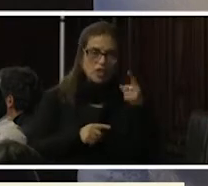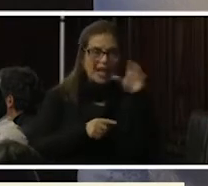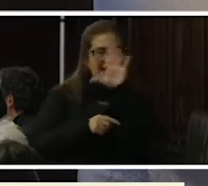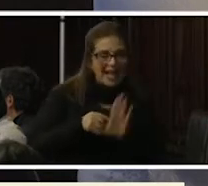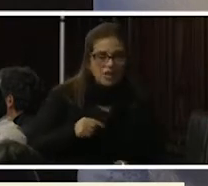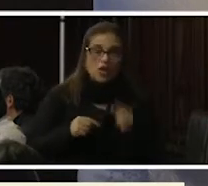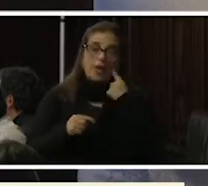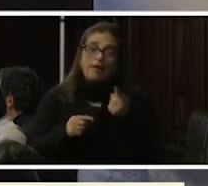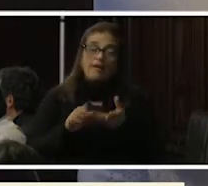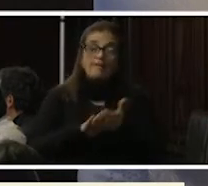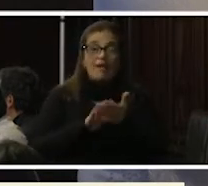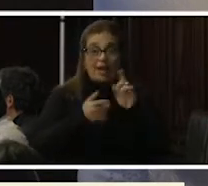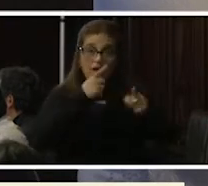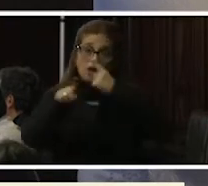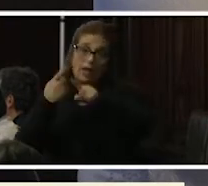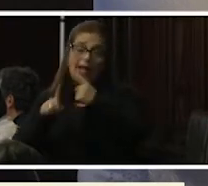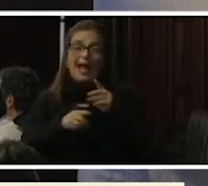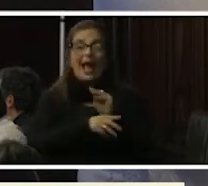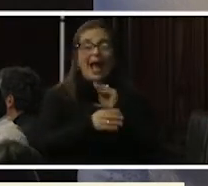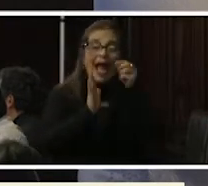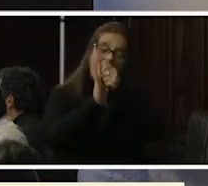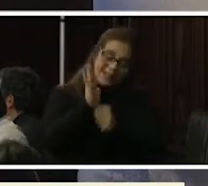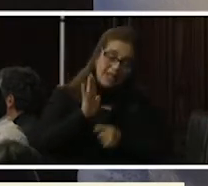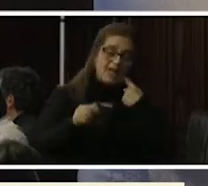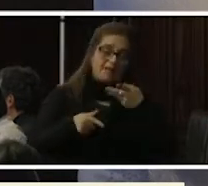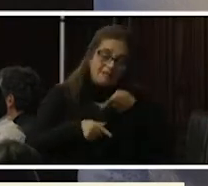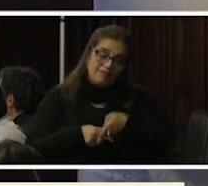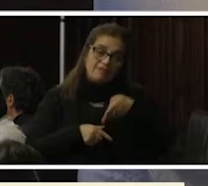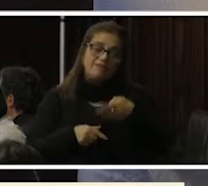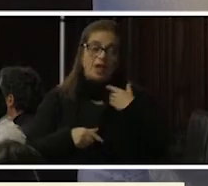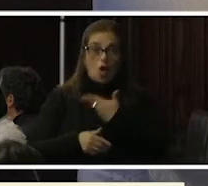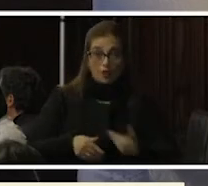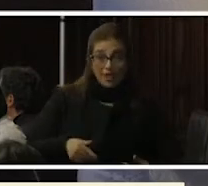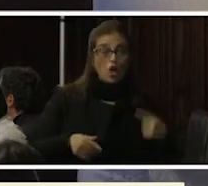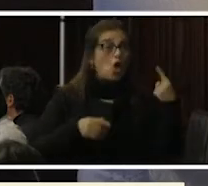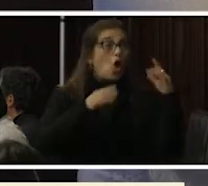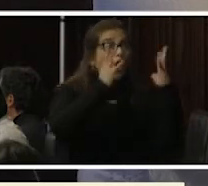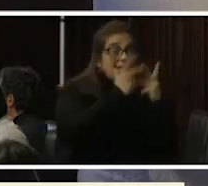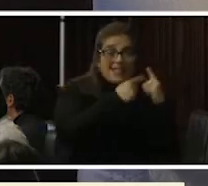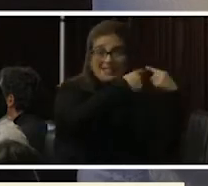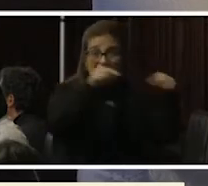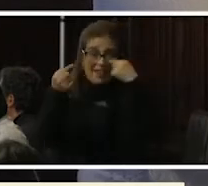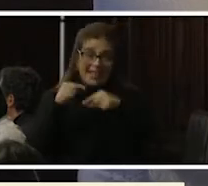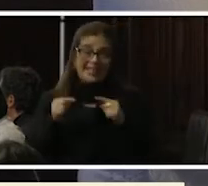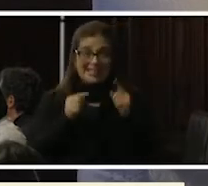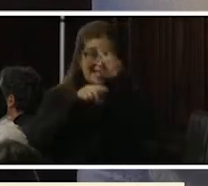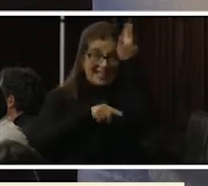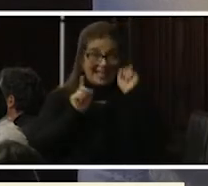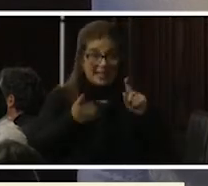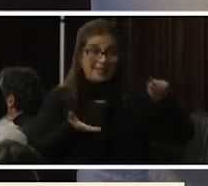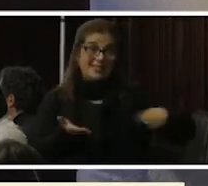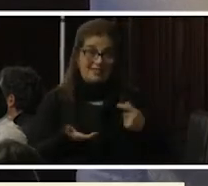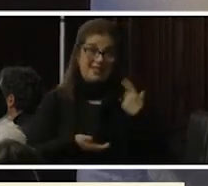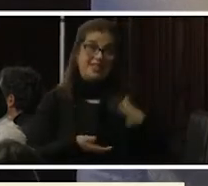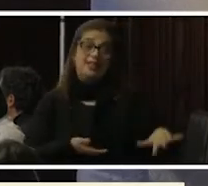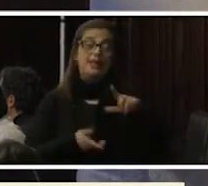se coordinen y articulen las acciones del Estado y las diferentes organizaciones indígenas y de la sociedad civil.